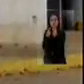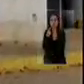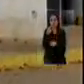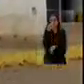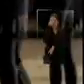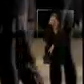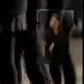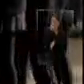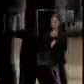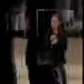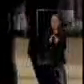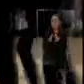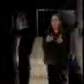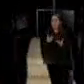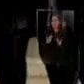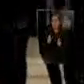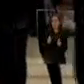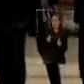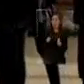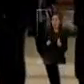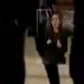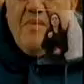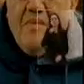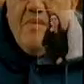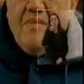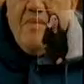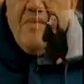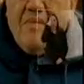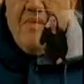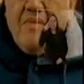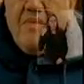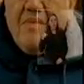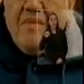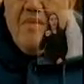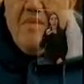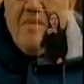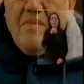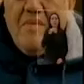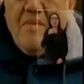la enfermedad a la que más le temen es el Alzheimer.